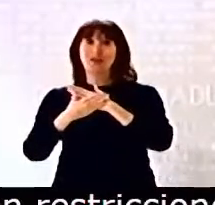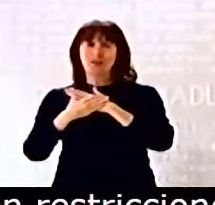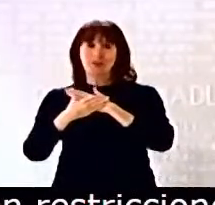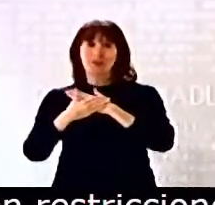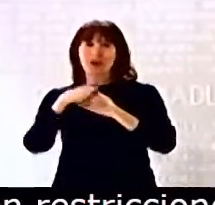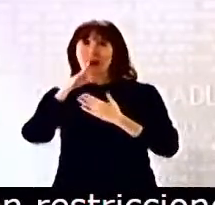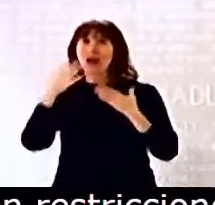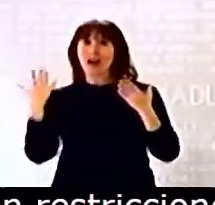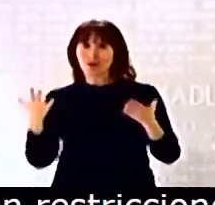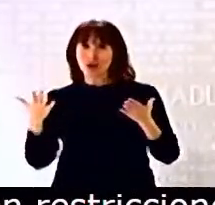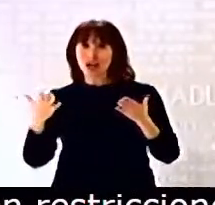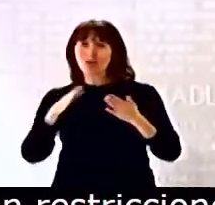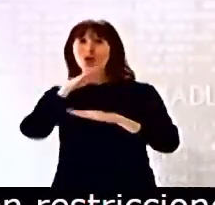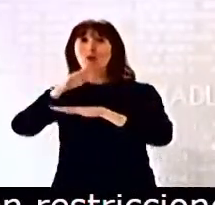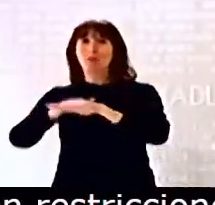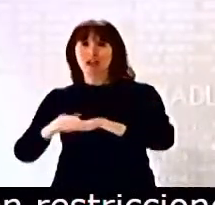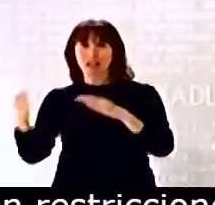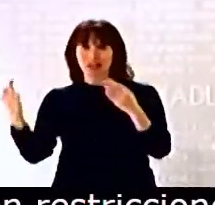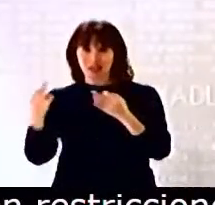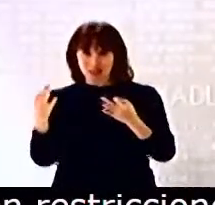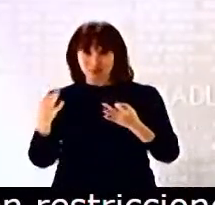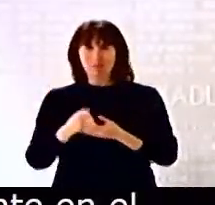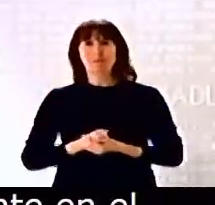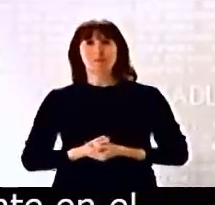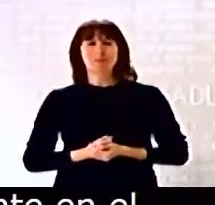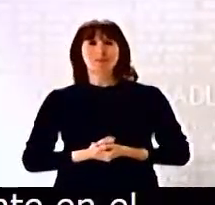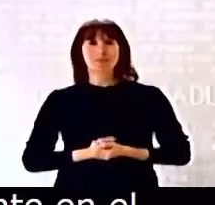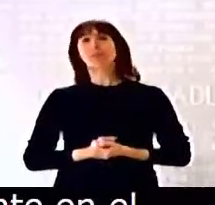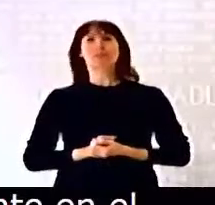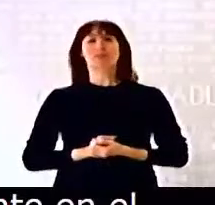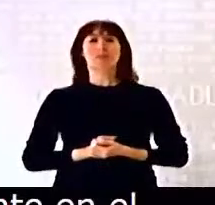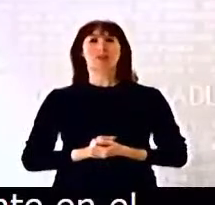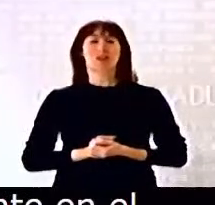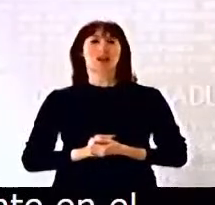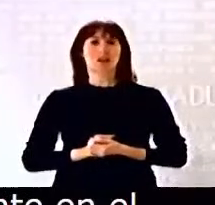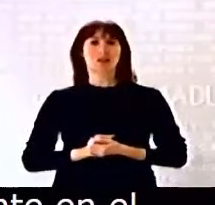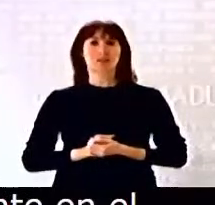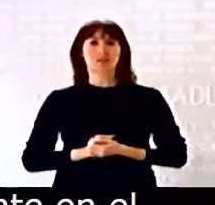el momento actual.